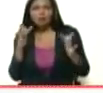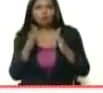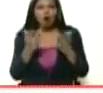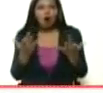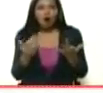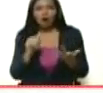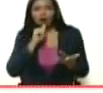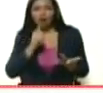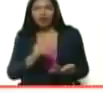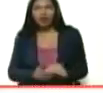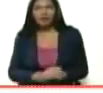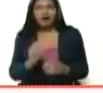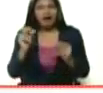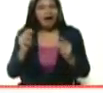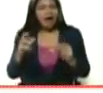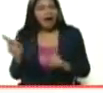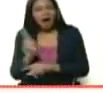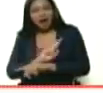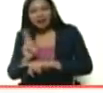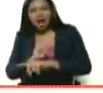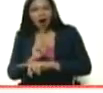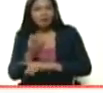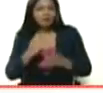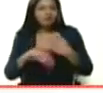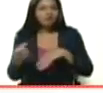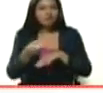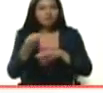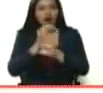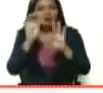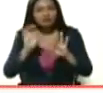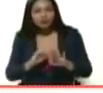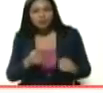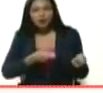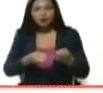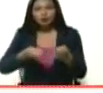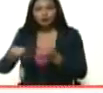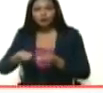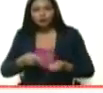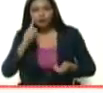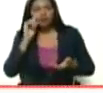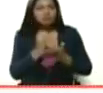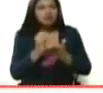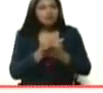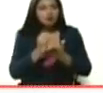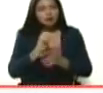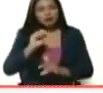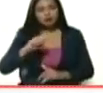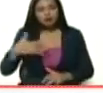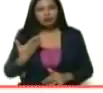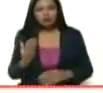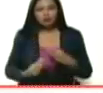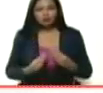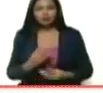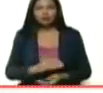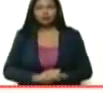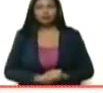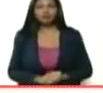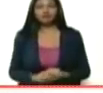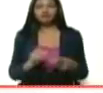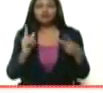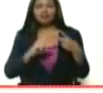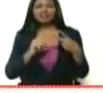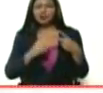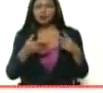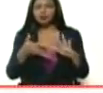indirectos, para inmediatamente tomar las previsiones de control y de pruebas pertinentes. El segundo